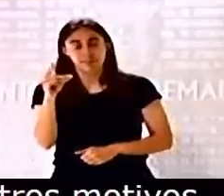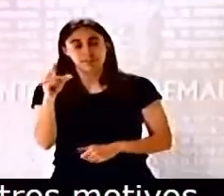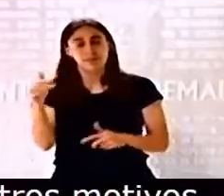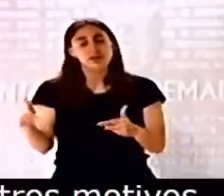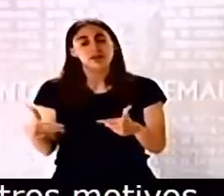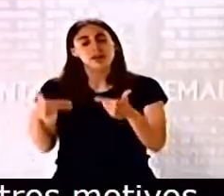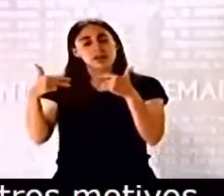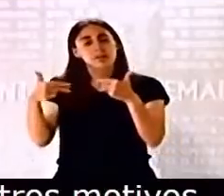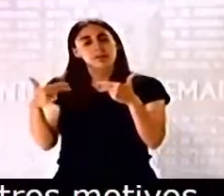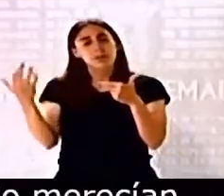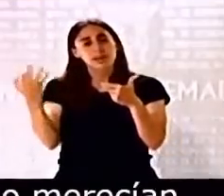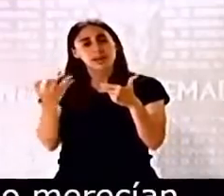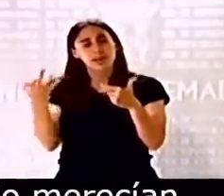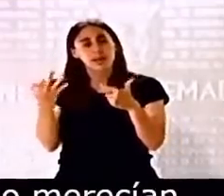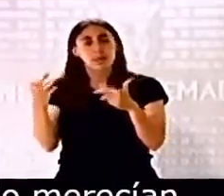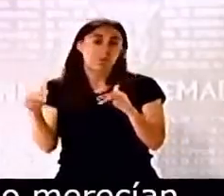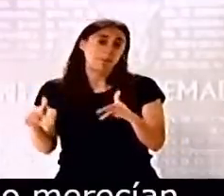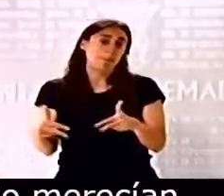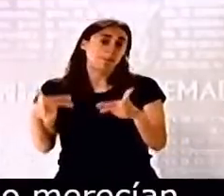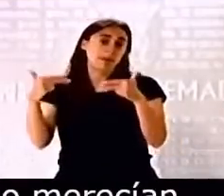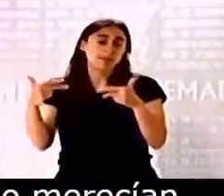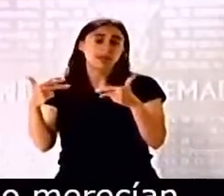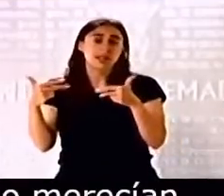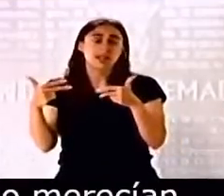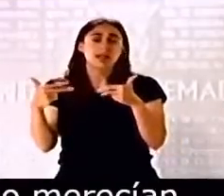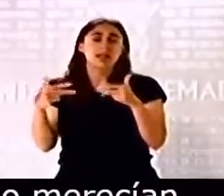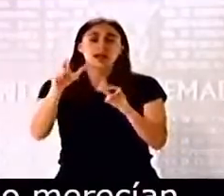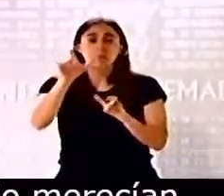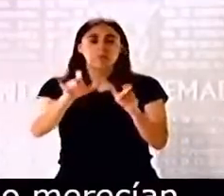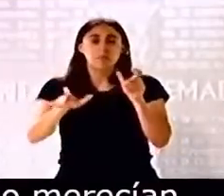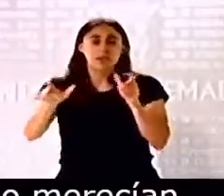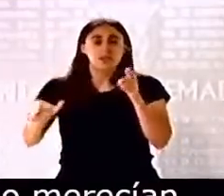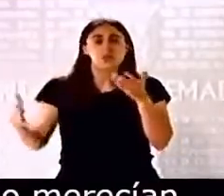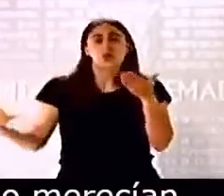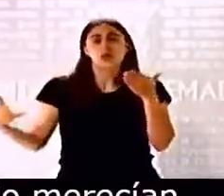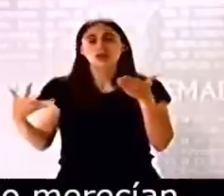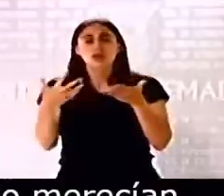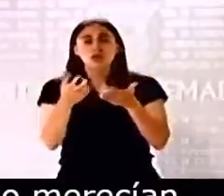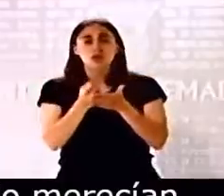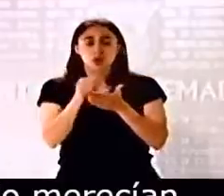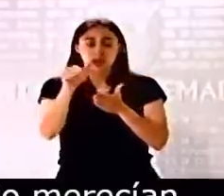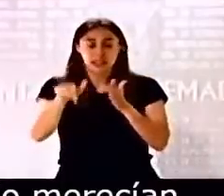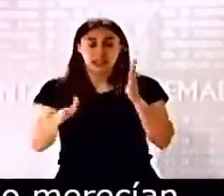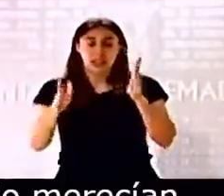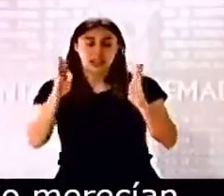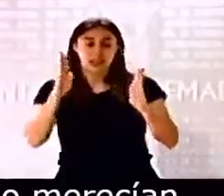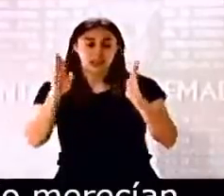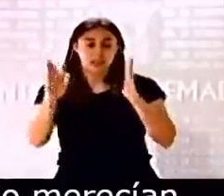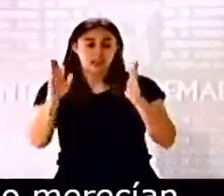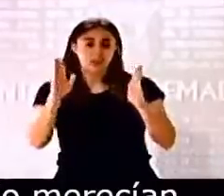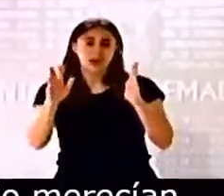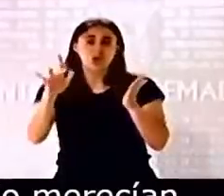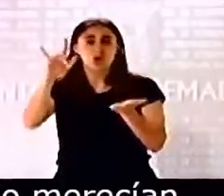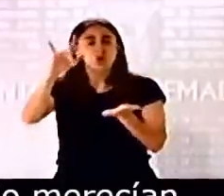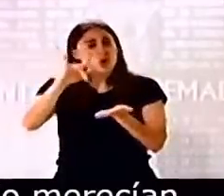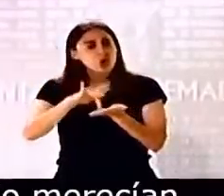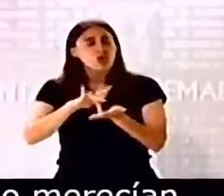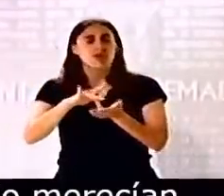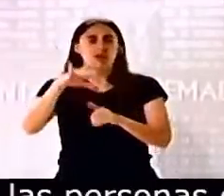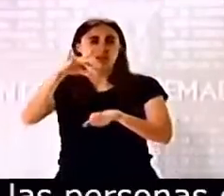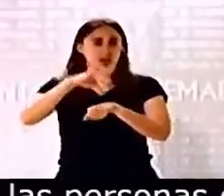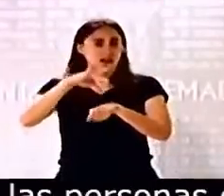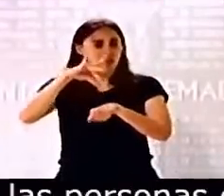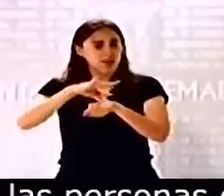que le desee a todas aquellas personas que en este momento se encuentran atravesando la enfermedad